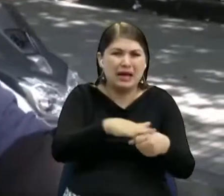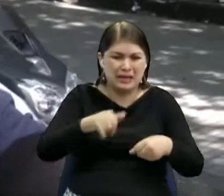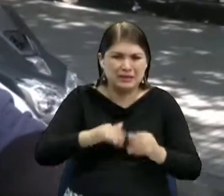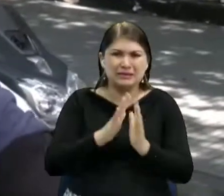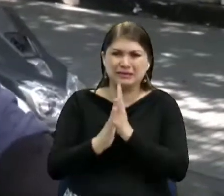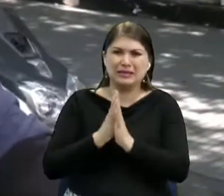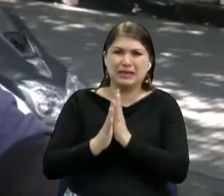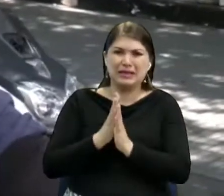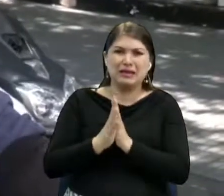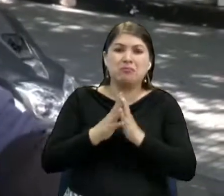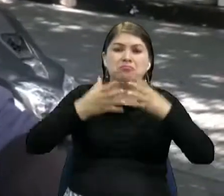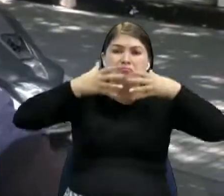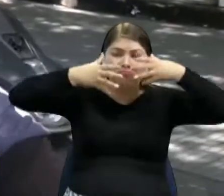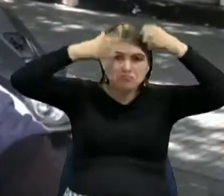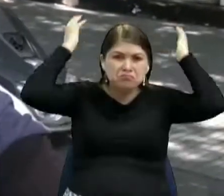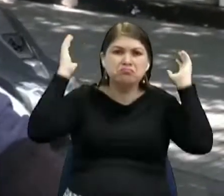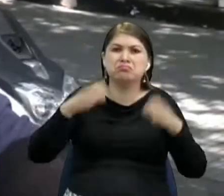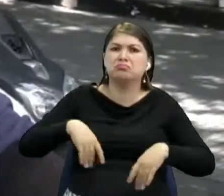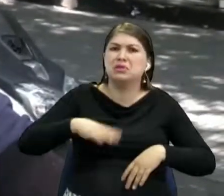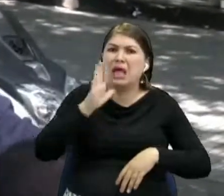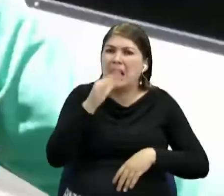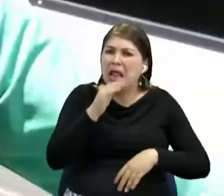un casco